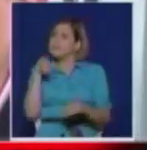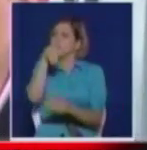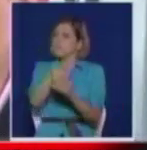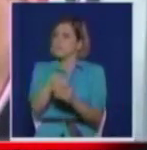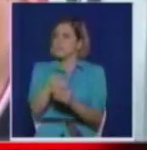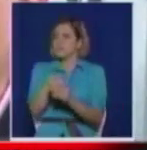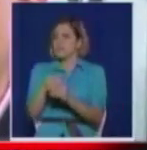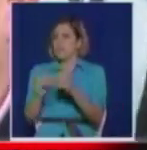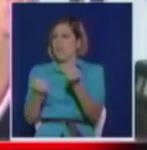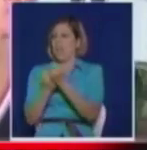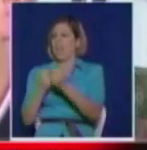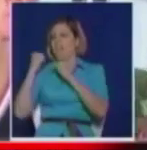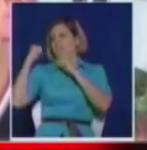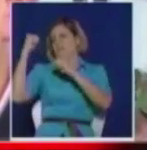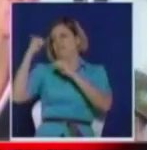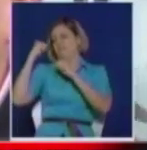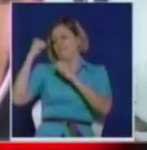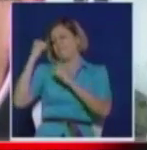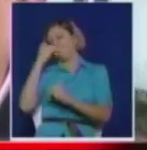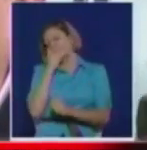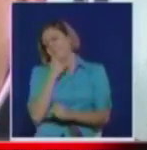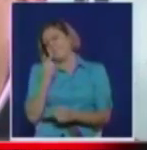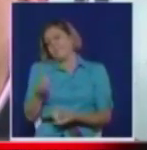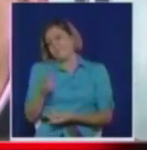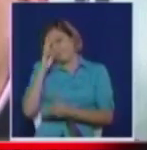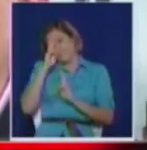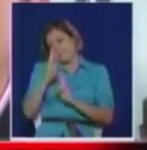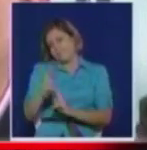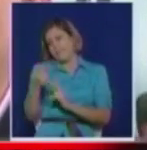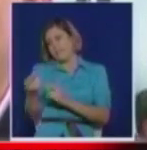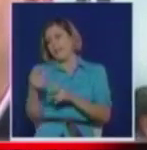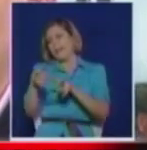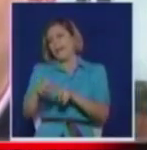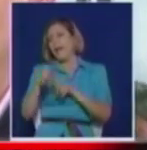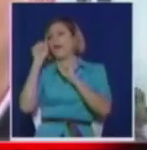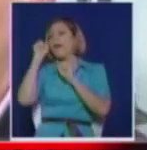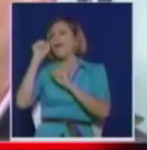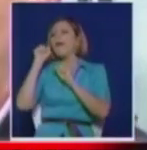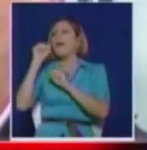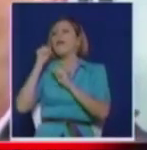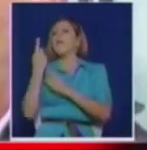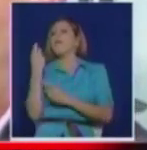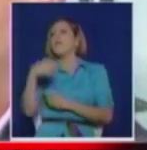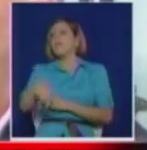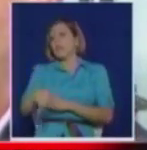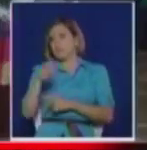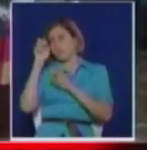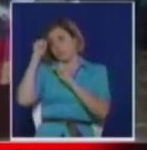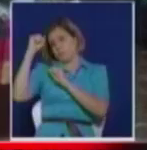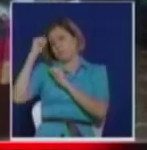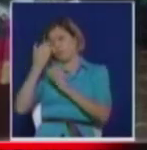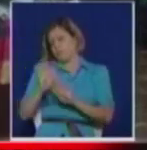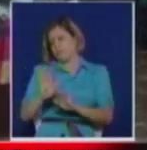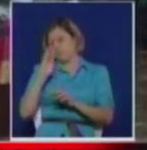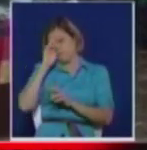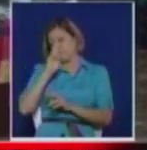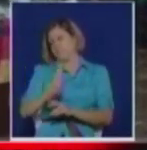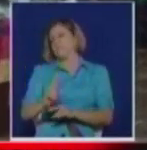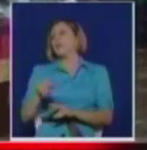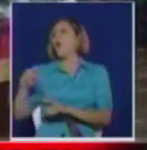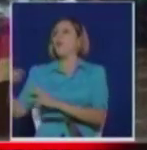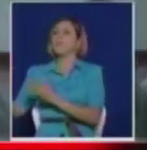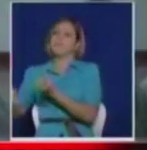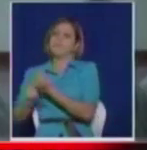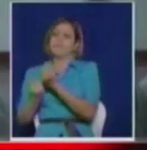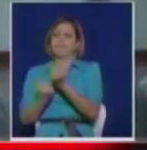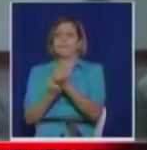meterse en estas marchas y, por supuesto, irrespetar la protesta social e irrespetar las pretensiones de los campesinos. Las comunidades